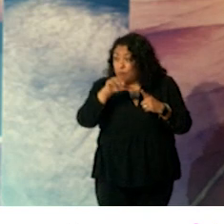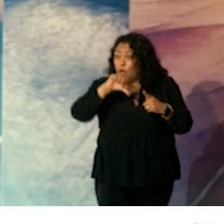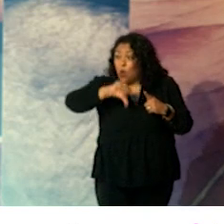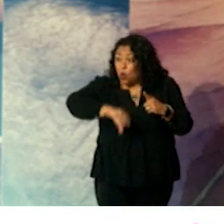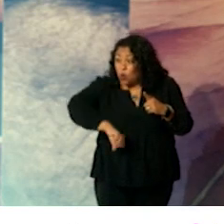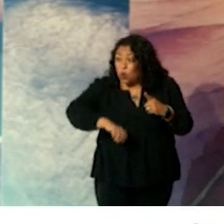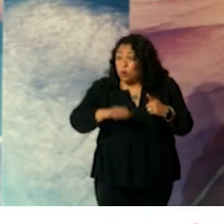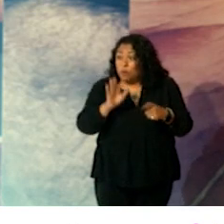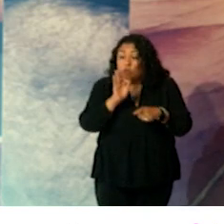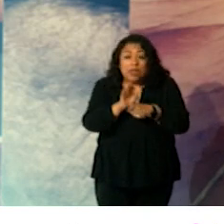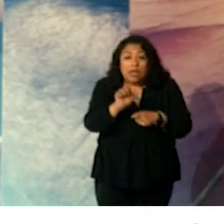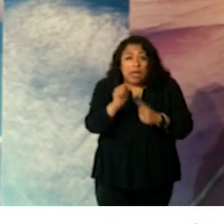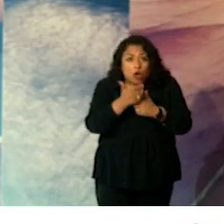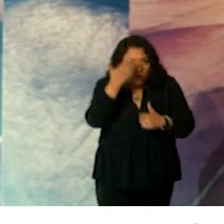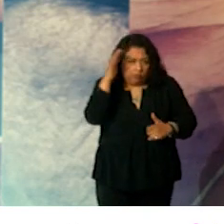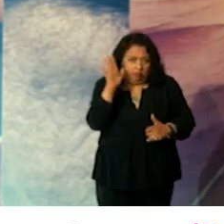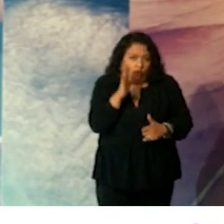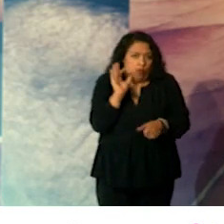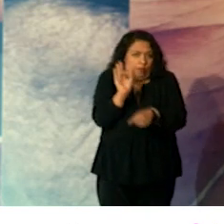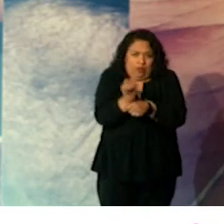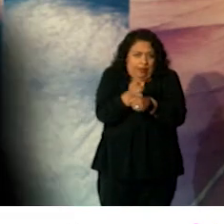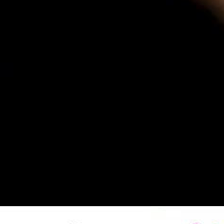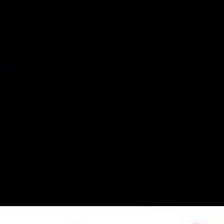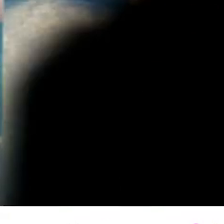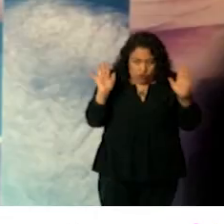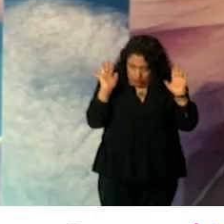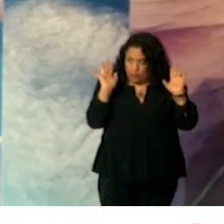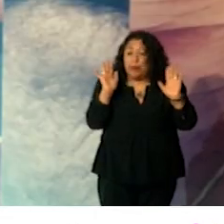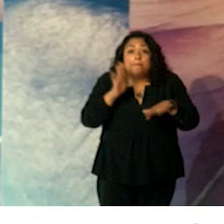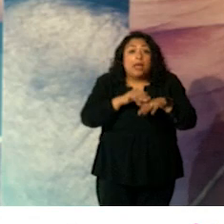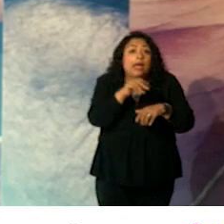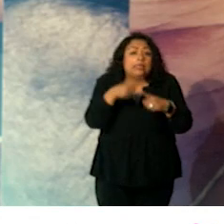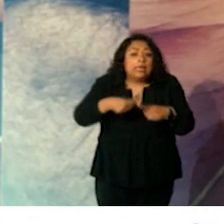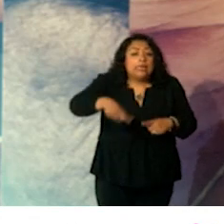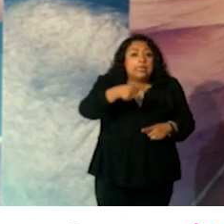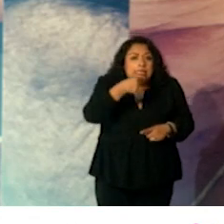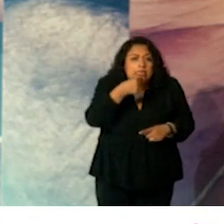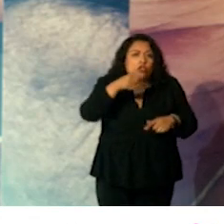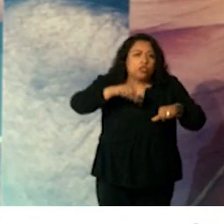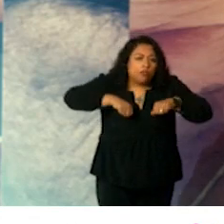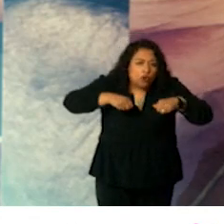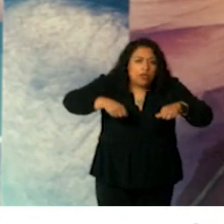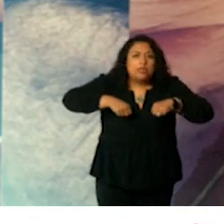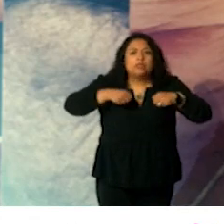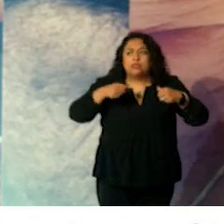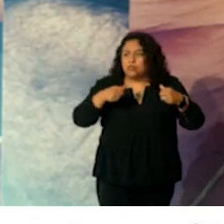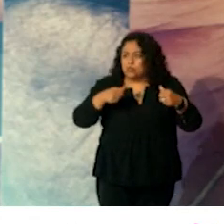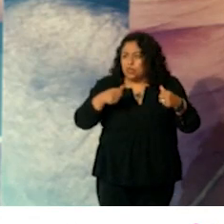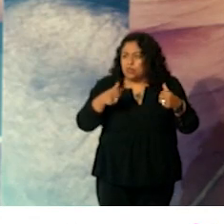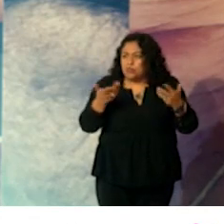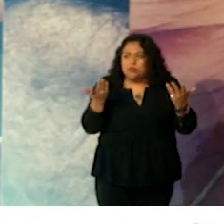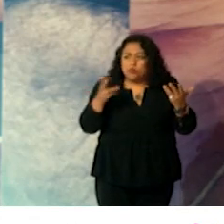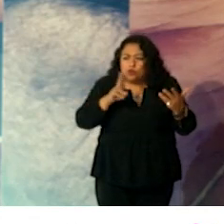tú no puedes proteger lo que no conoces. Imposible. Especialmente para todos aquellos niños, niñas, adolescentes que crecen en zonas urbanas que